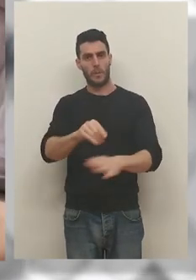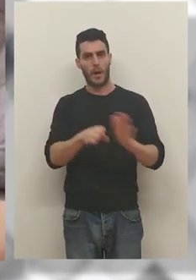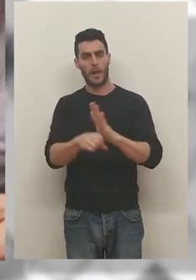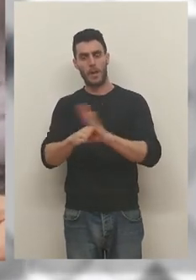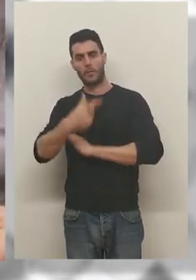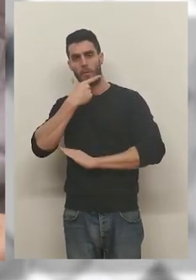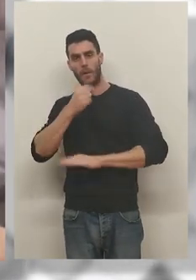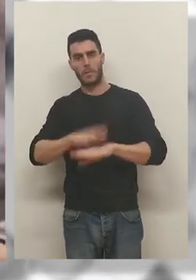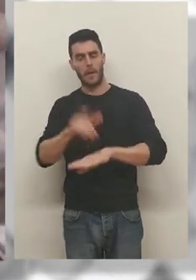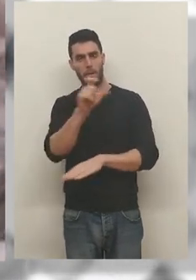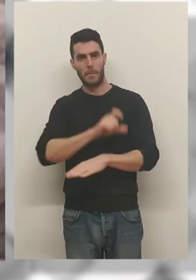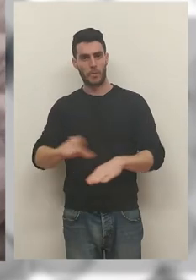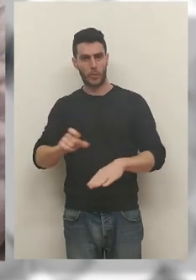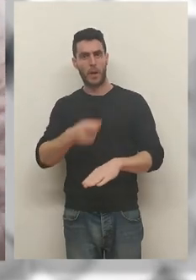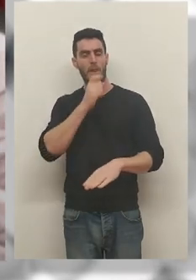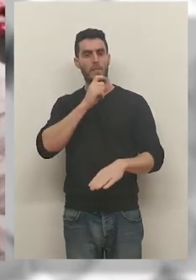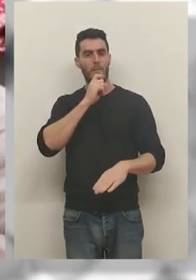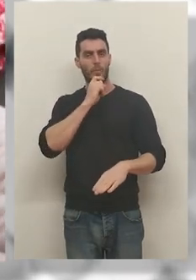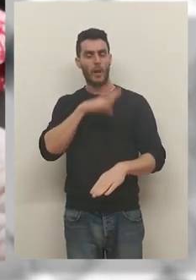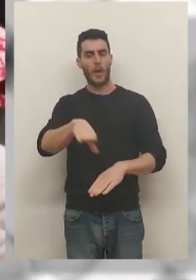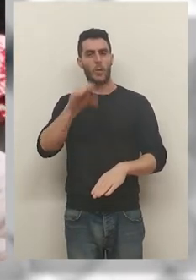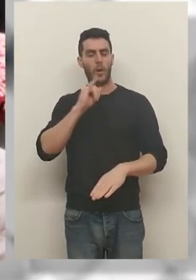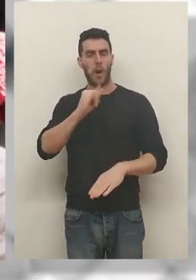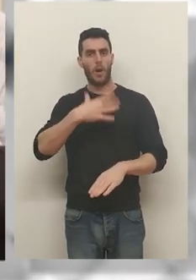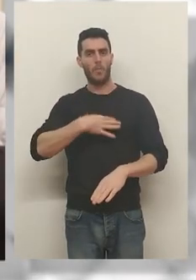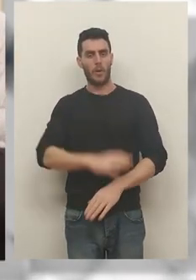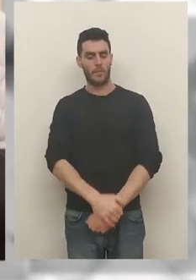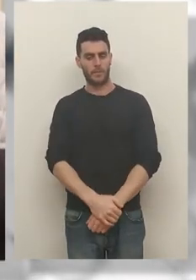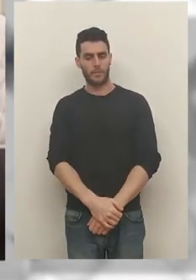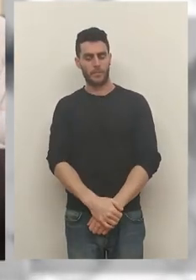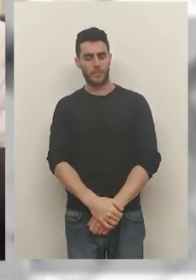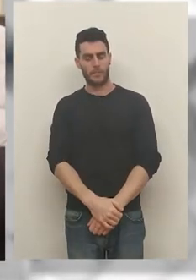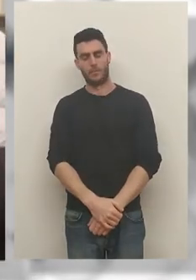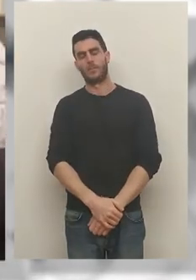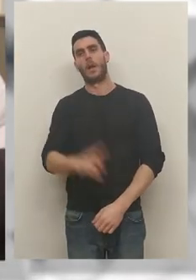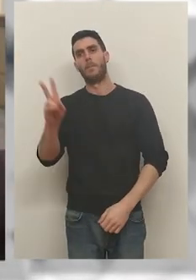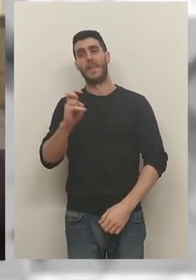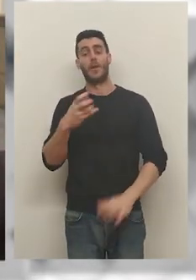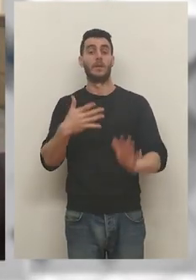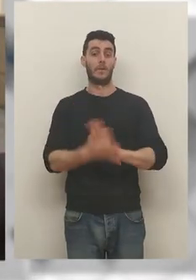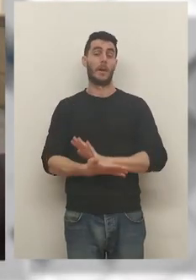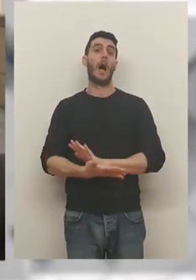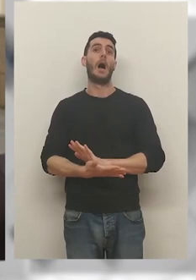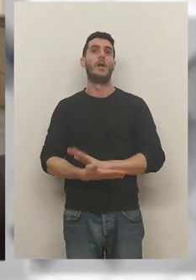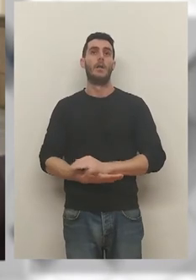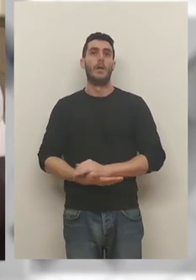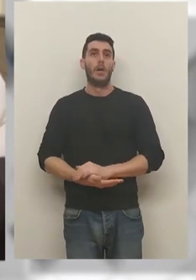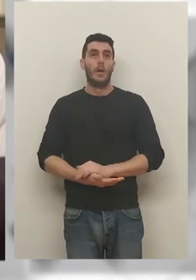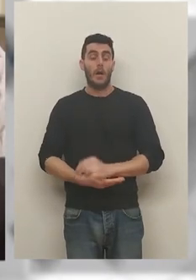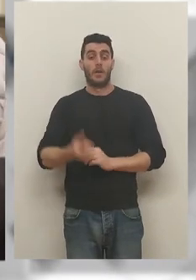y de fácil acceso para personas que puedan tener dificultades de comprensión y validadores quiere decir que pues que